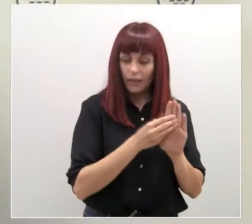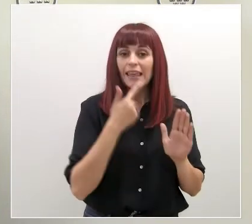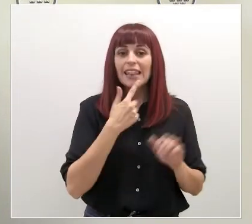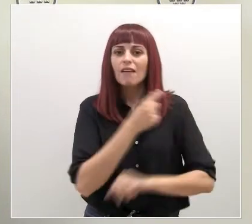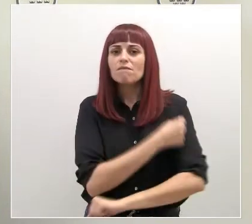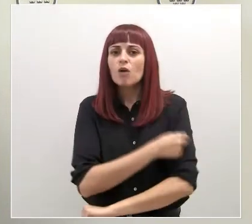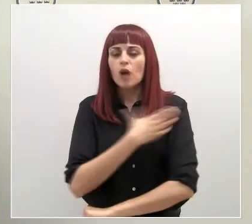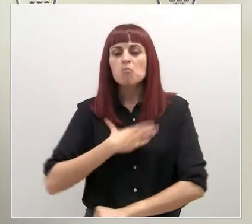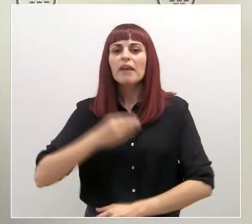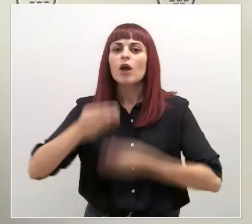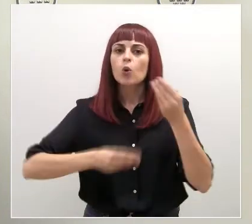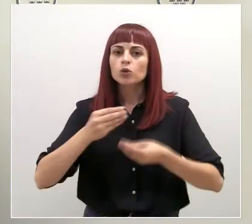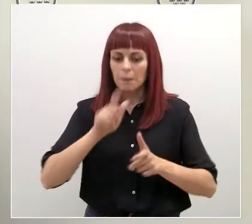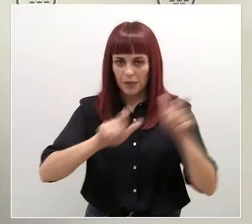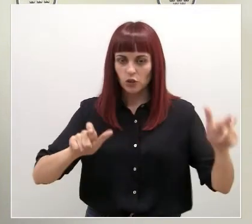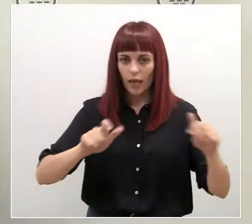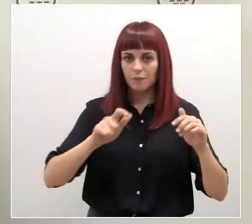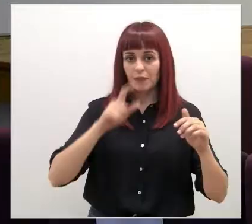vacuna puede ser utilizada en esos grupos de población.